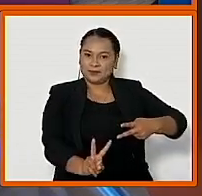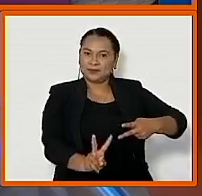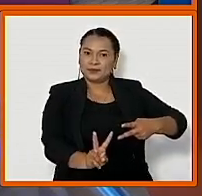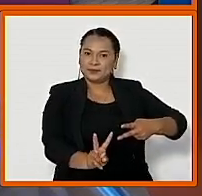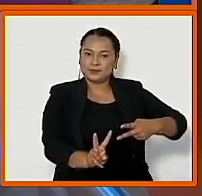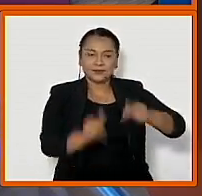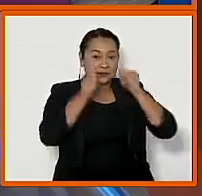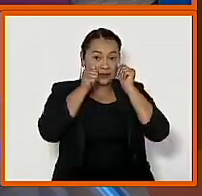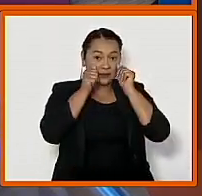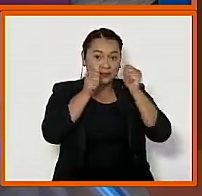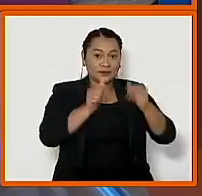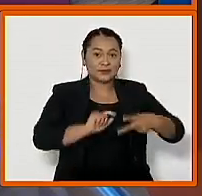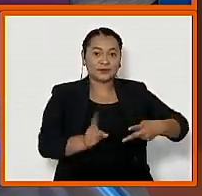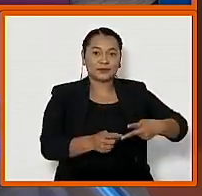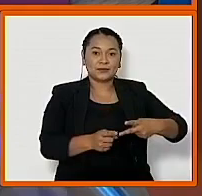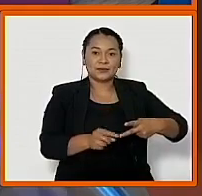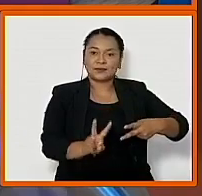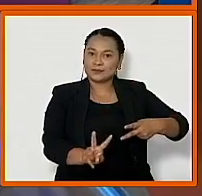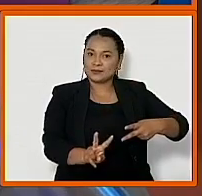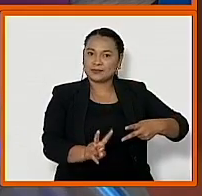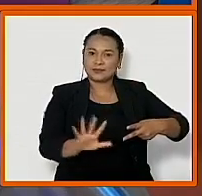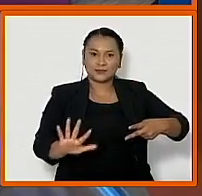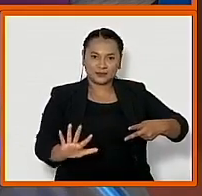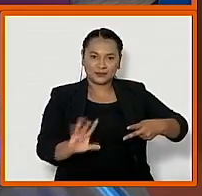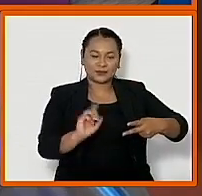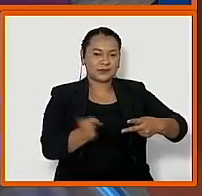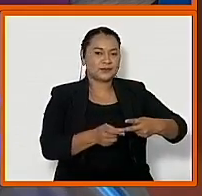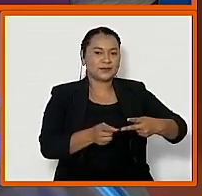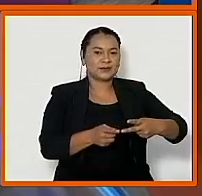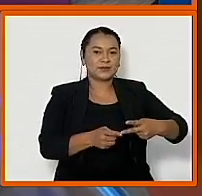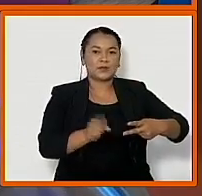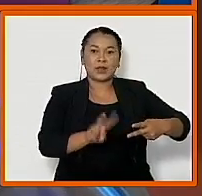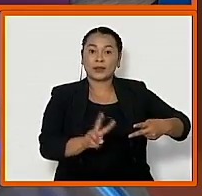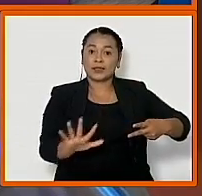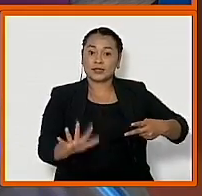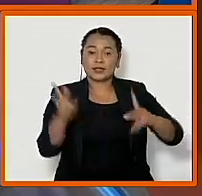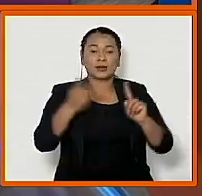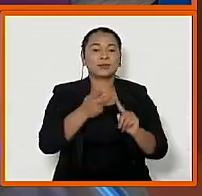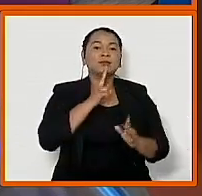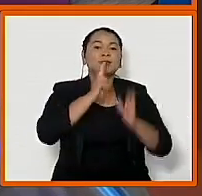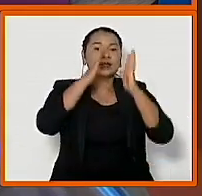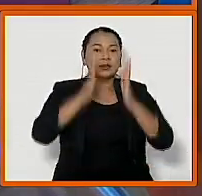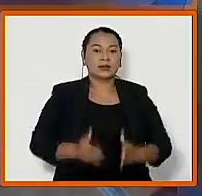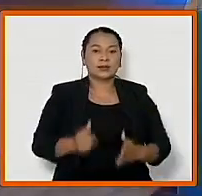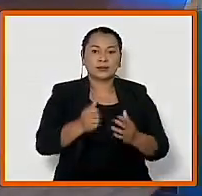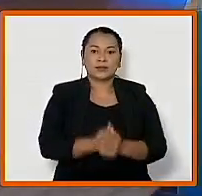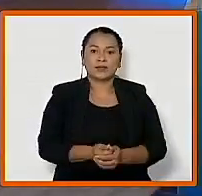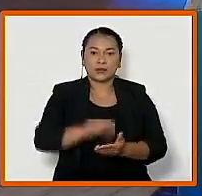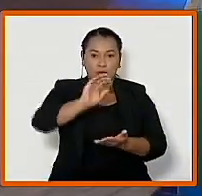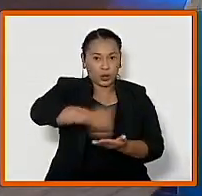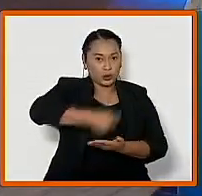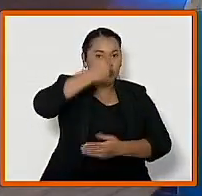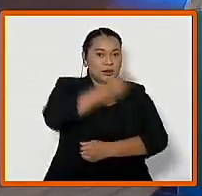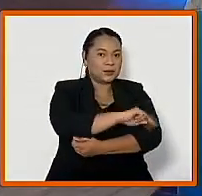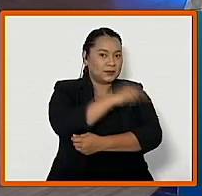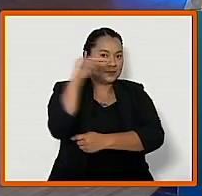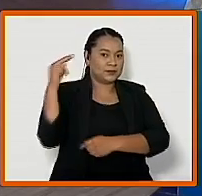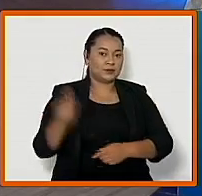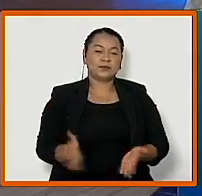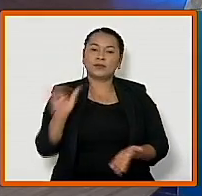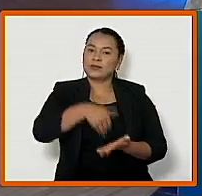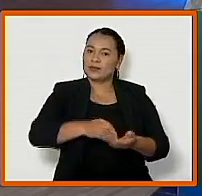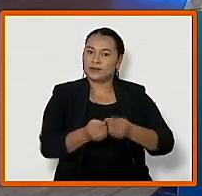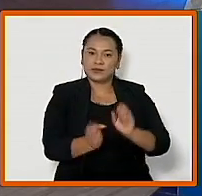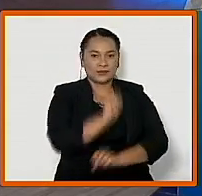dígito, atento porque este es. El 5, segundo número ganador 25 con su catrachada torreja. Con mucho gusto te repito los números